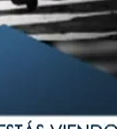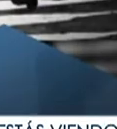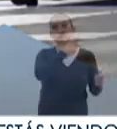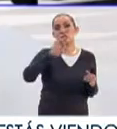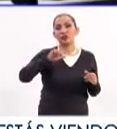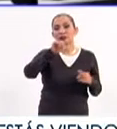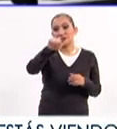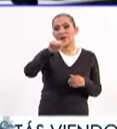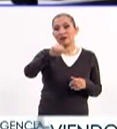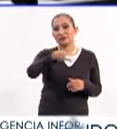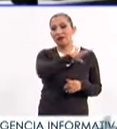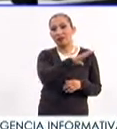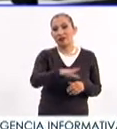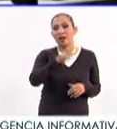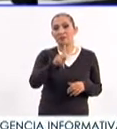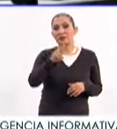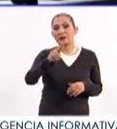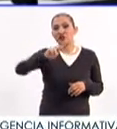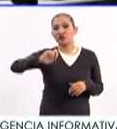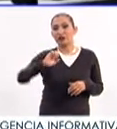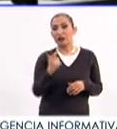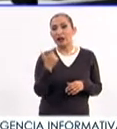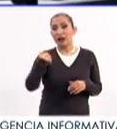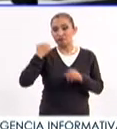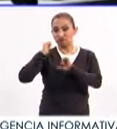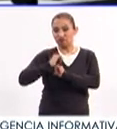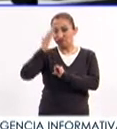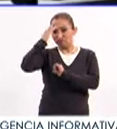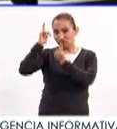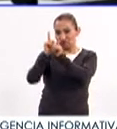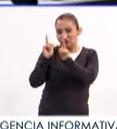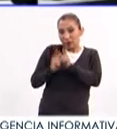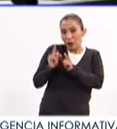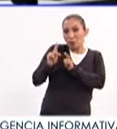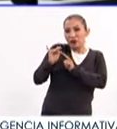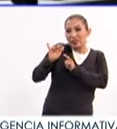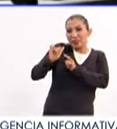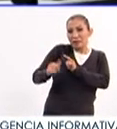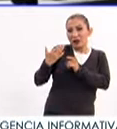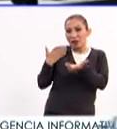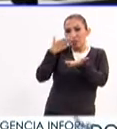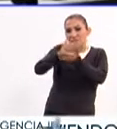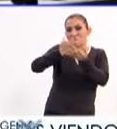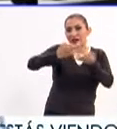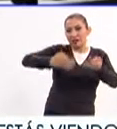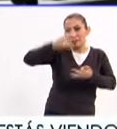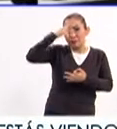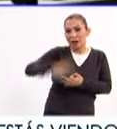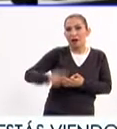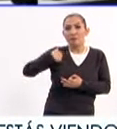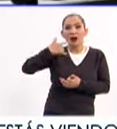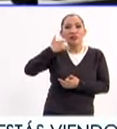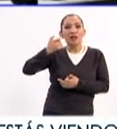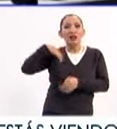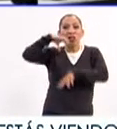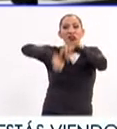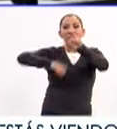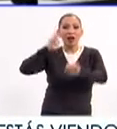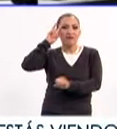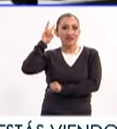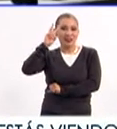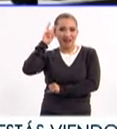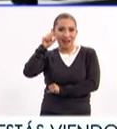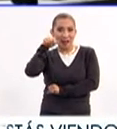En 1916, el general Pershing, al frente de la expedición punitiva, entra en territorio mexicano para tratar de capturar